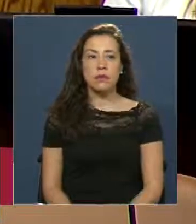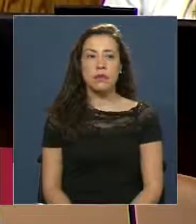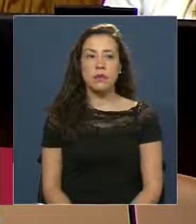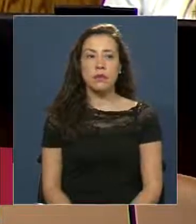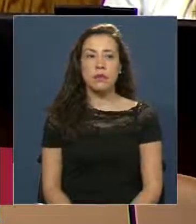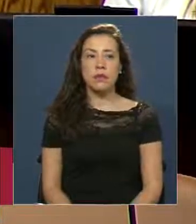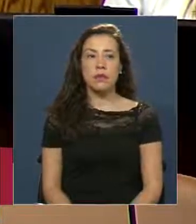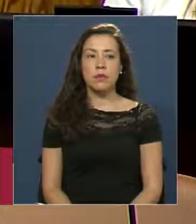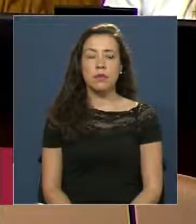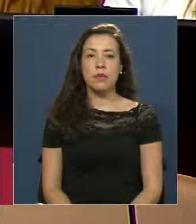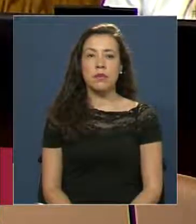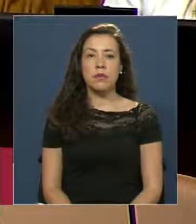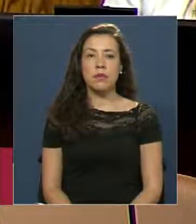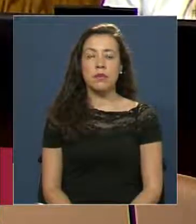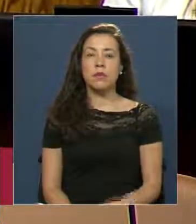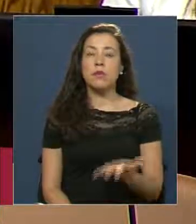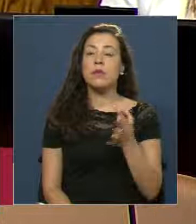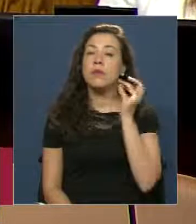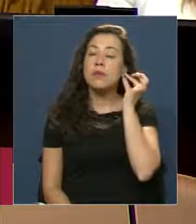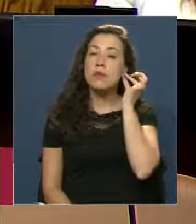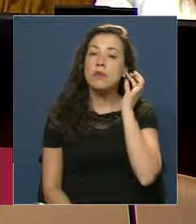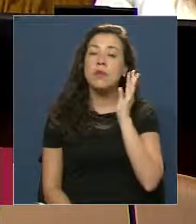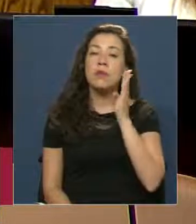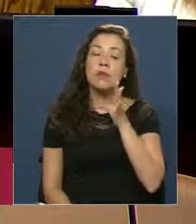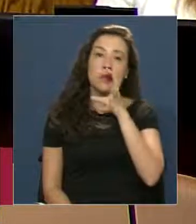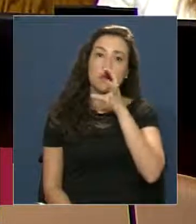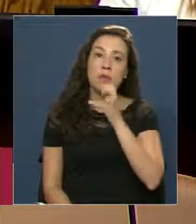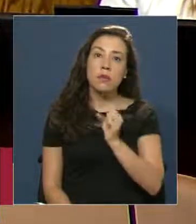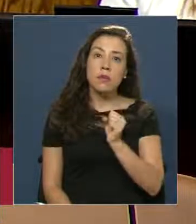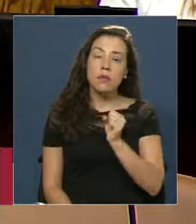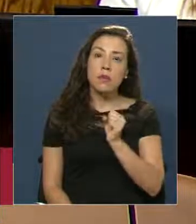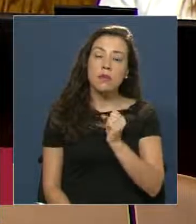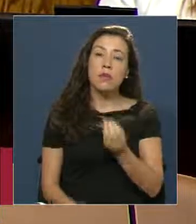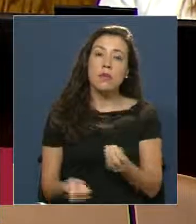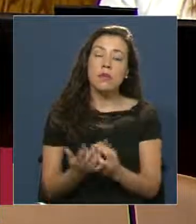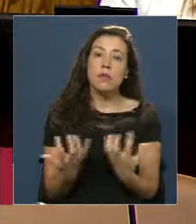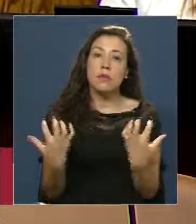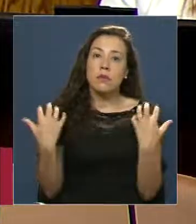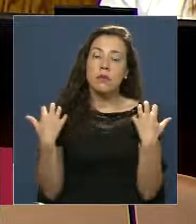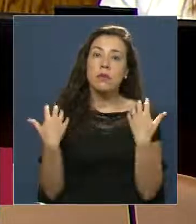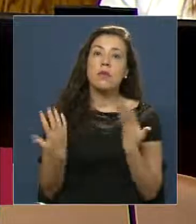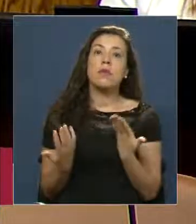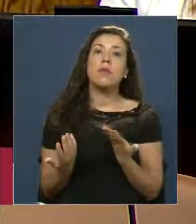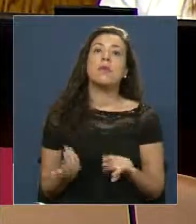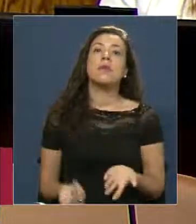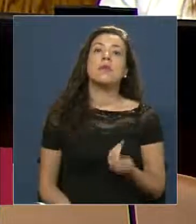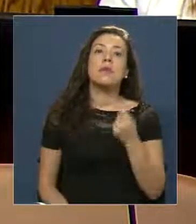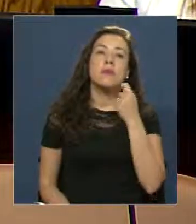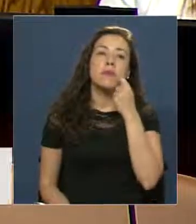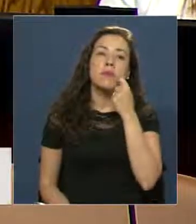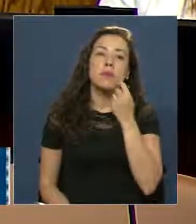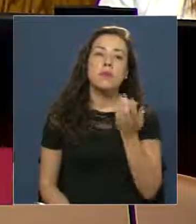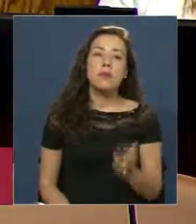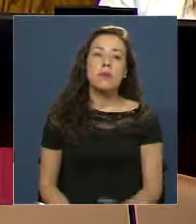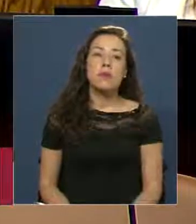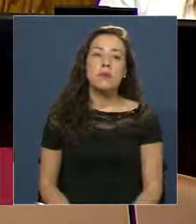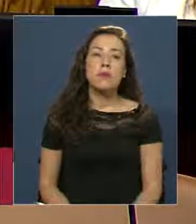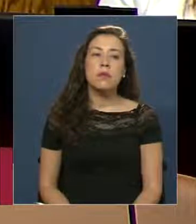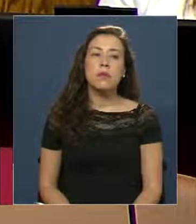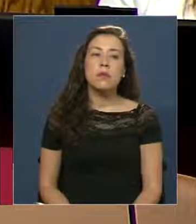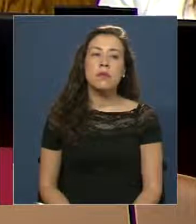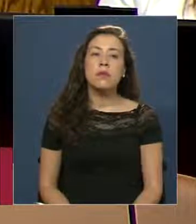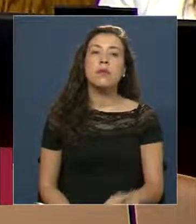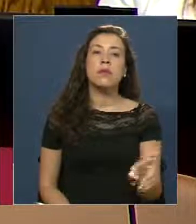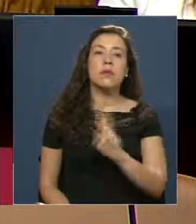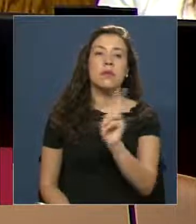ellos es justamente en que las mujeres tenemos que soportar una carga adicional, que es la carga de lo que implica tener